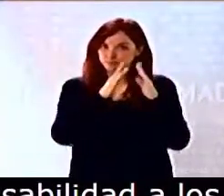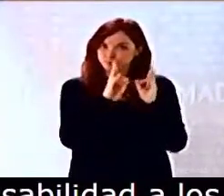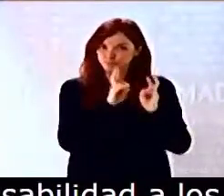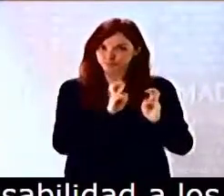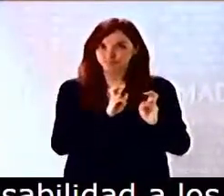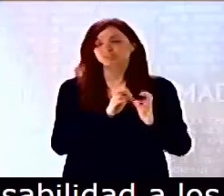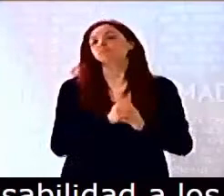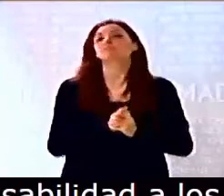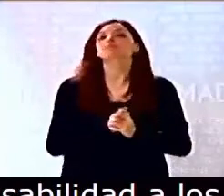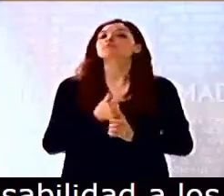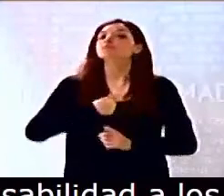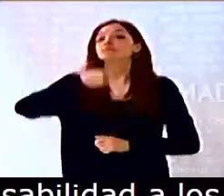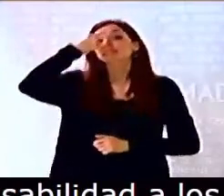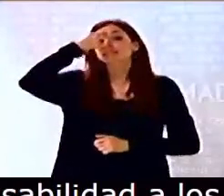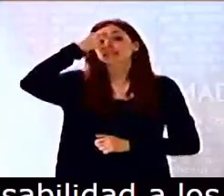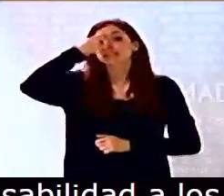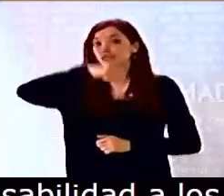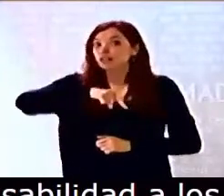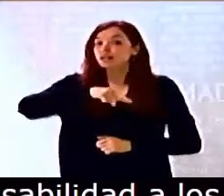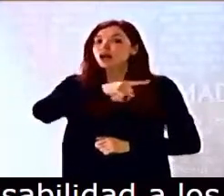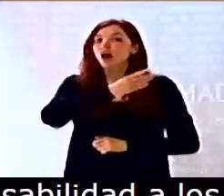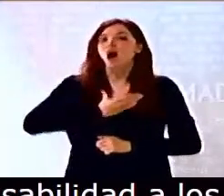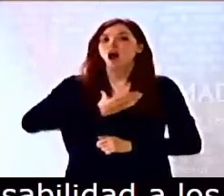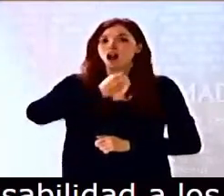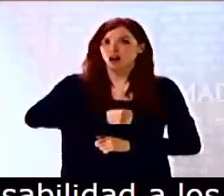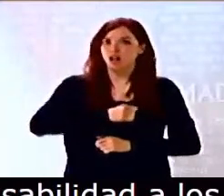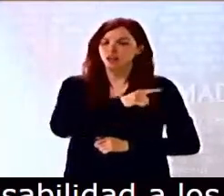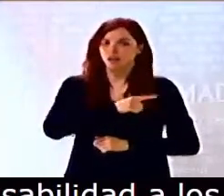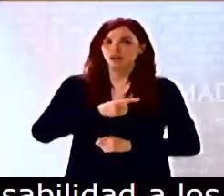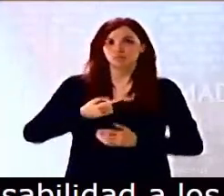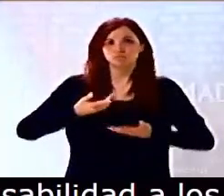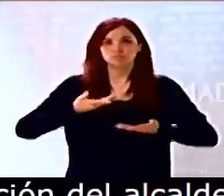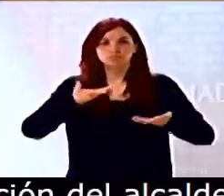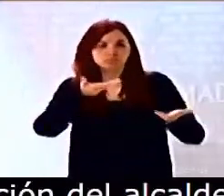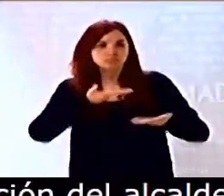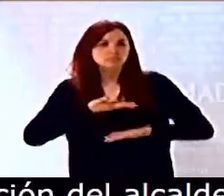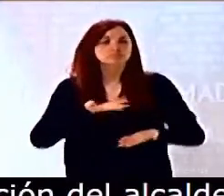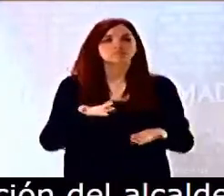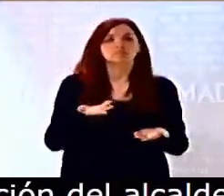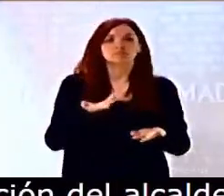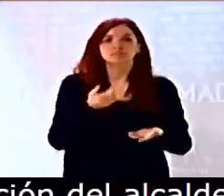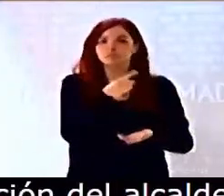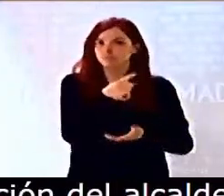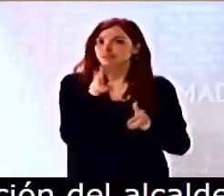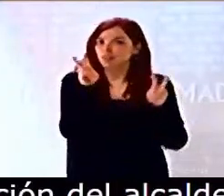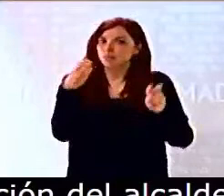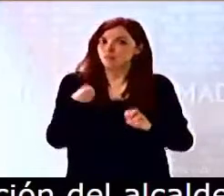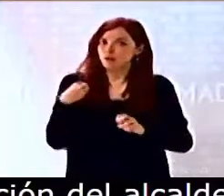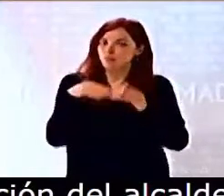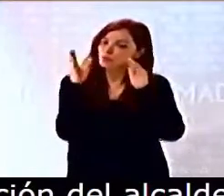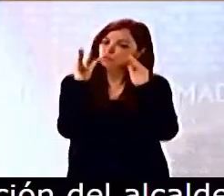Sé de la implicación del alcalde de la localidad en este tema,